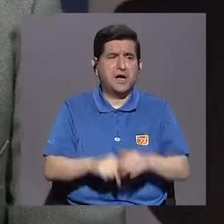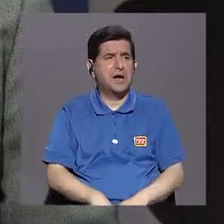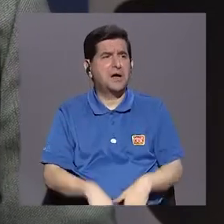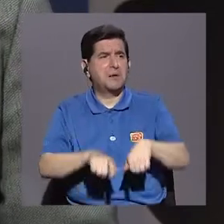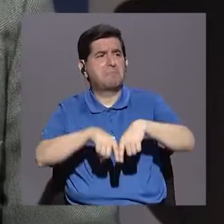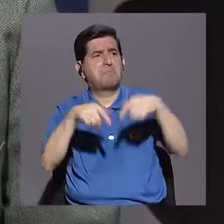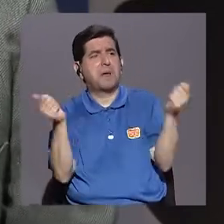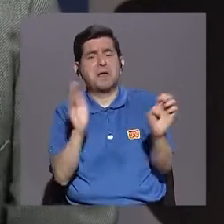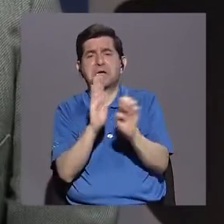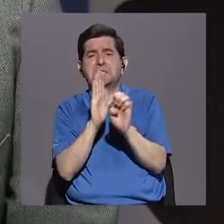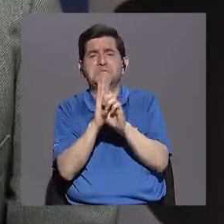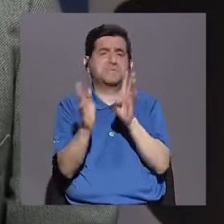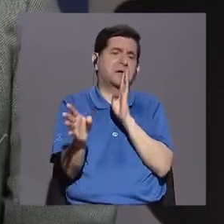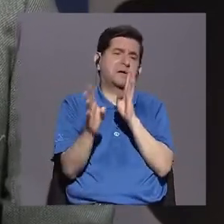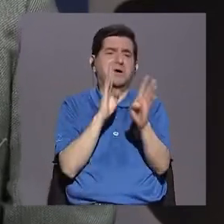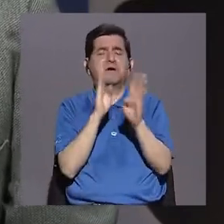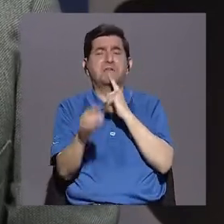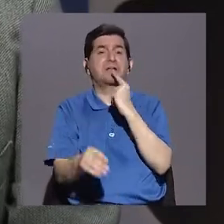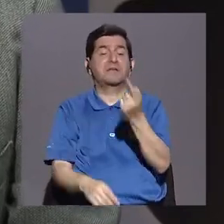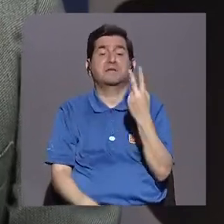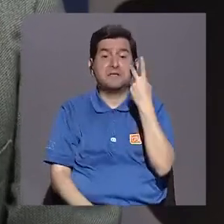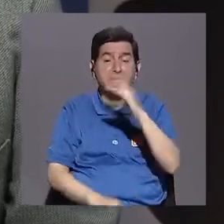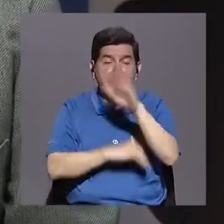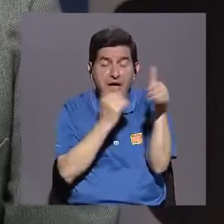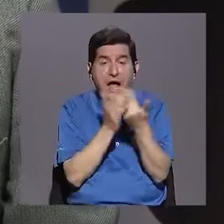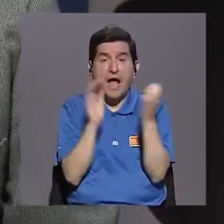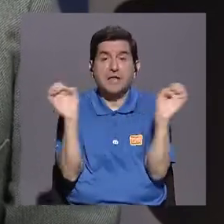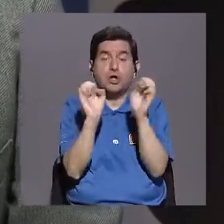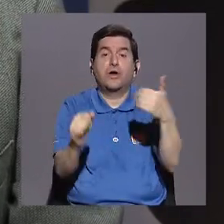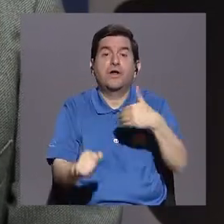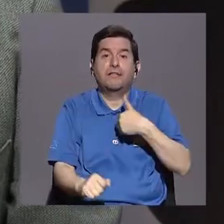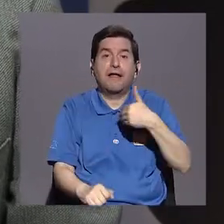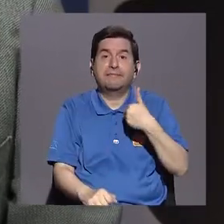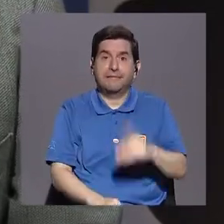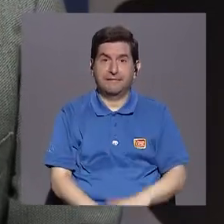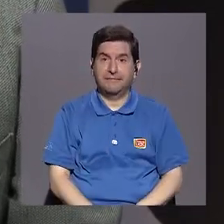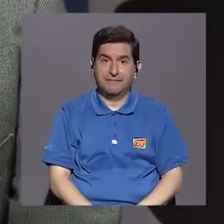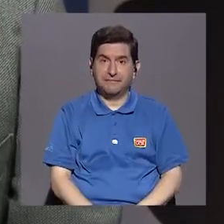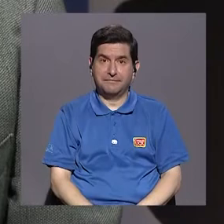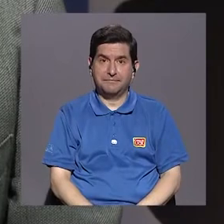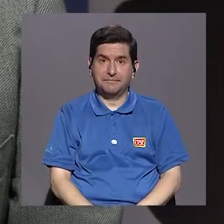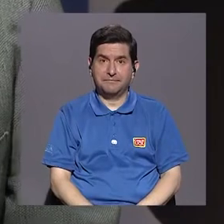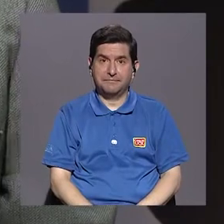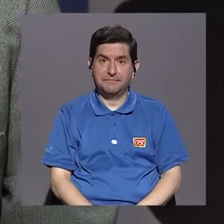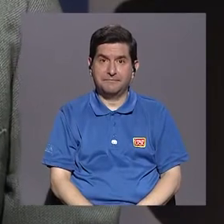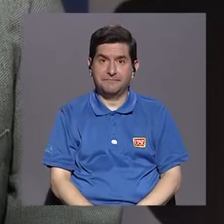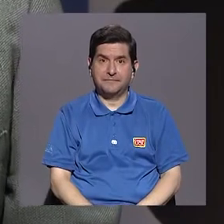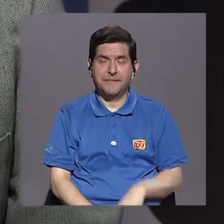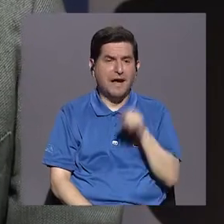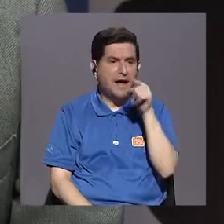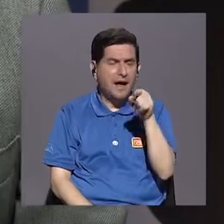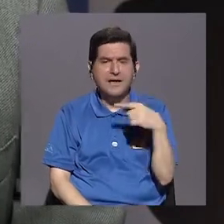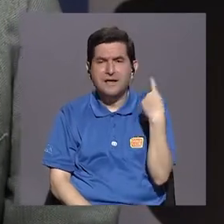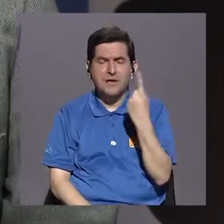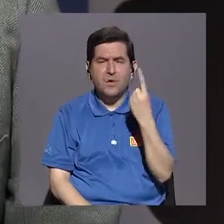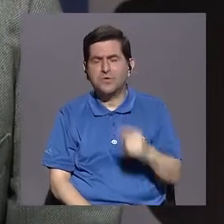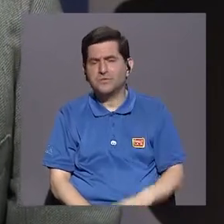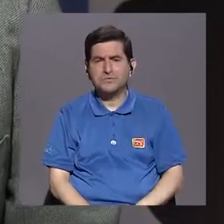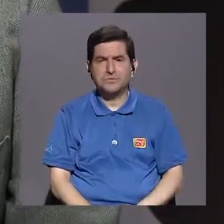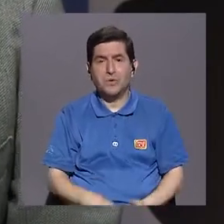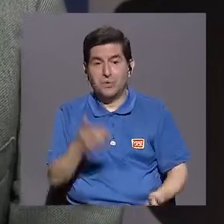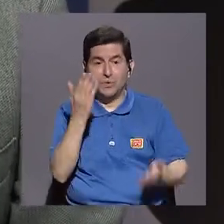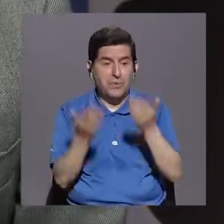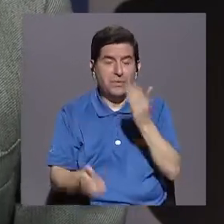por ejemplo que habla y se ve a toda la energía que tenemos nada más quemando o sea